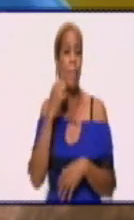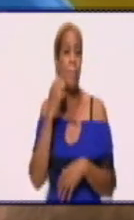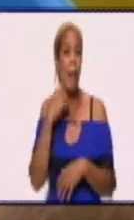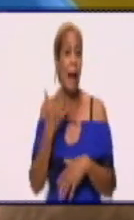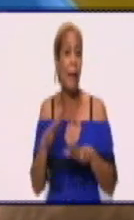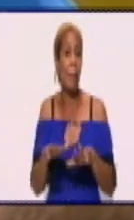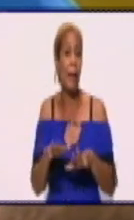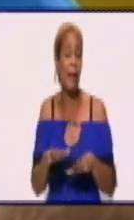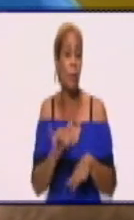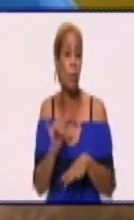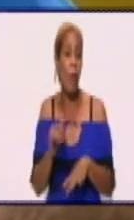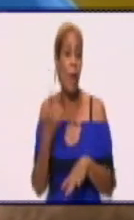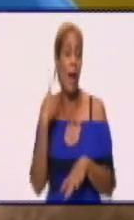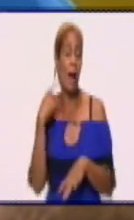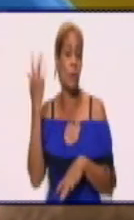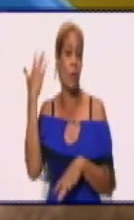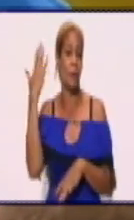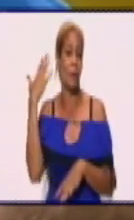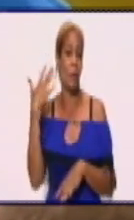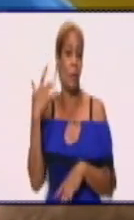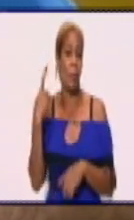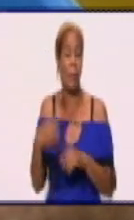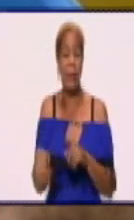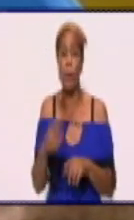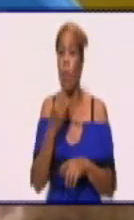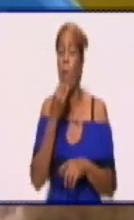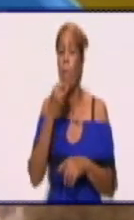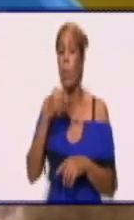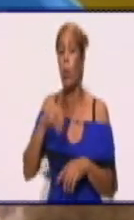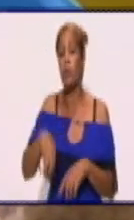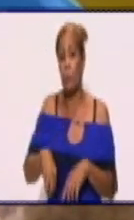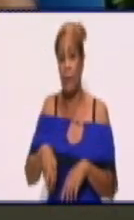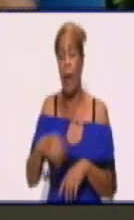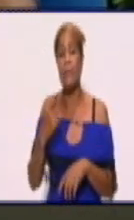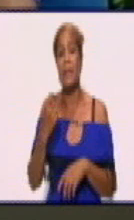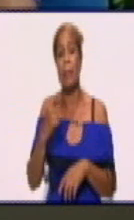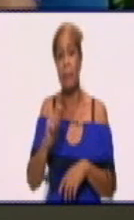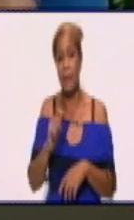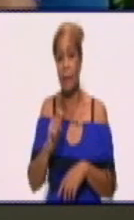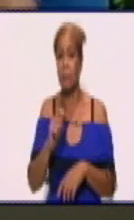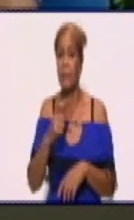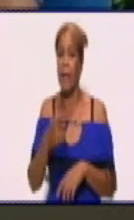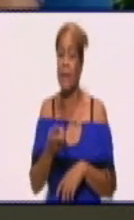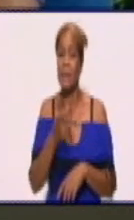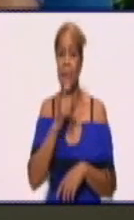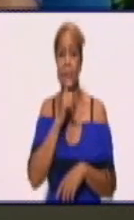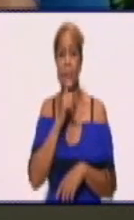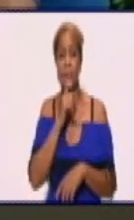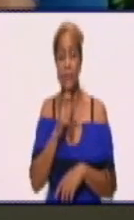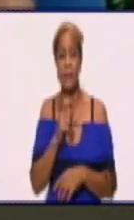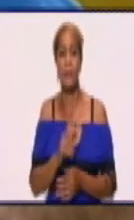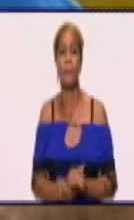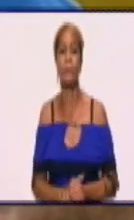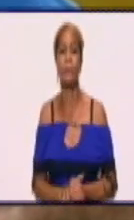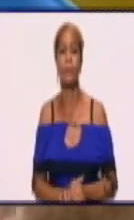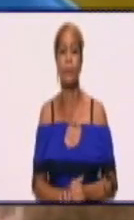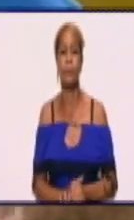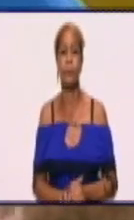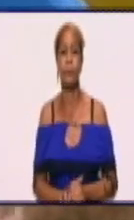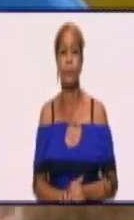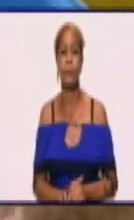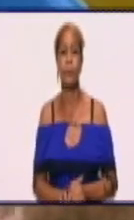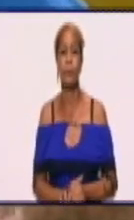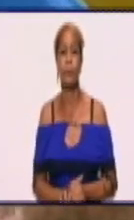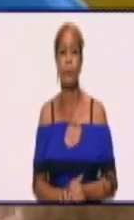porque la posibilidad de vender son cada vez menos. Hay una demanda que sobrepasa el nivel de producción. Hay una demanda que sobrepasa el nivel de